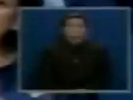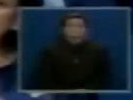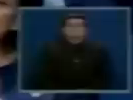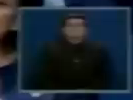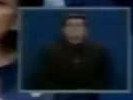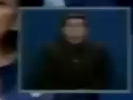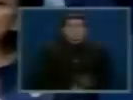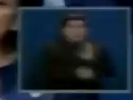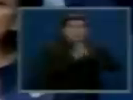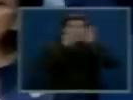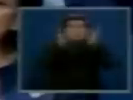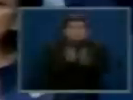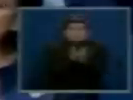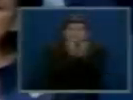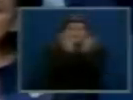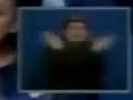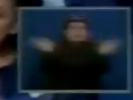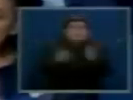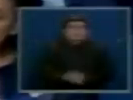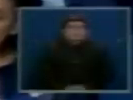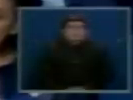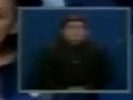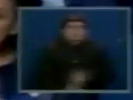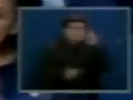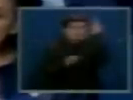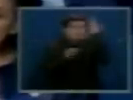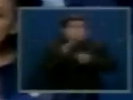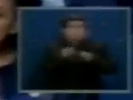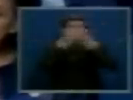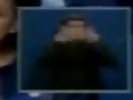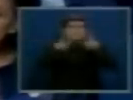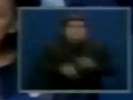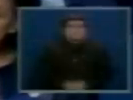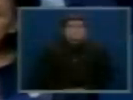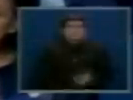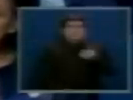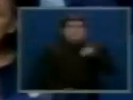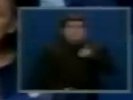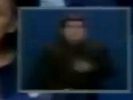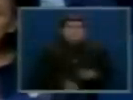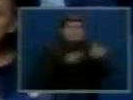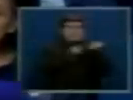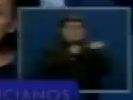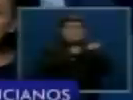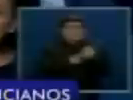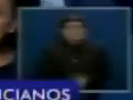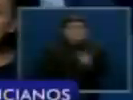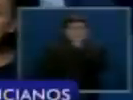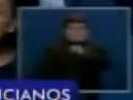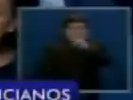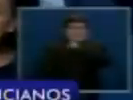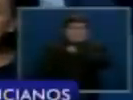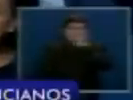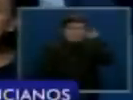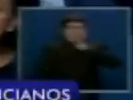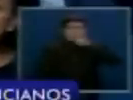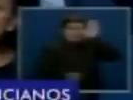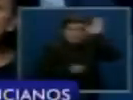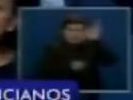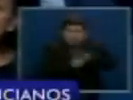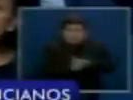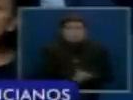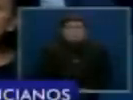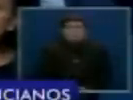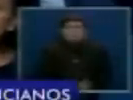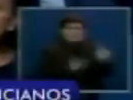los funcionarios públicos son simples depositarios de la autoridad. Están obligados a cumplir los deberes que